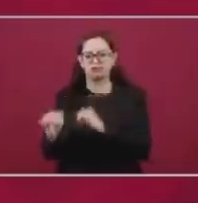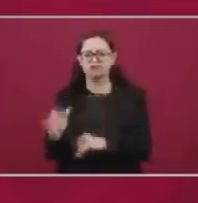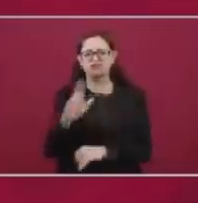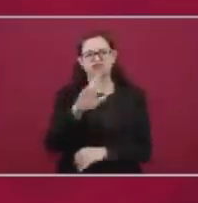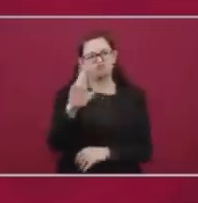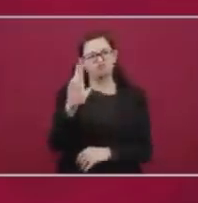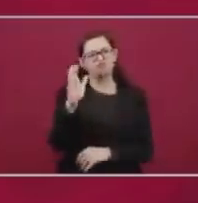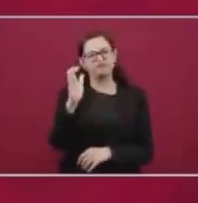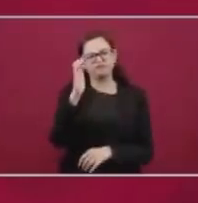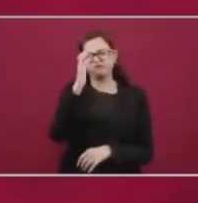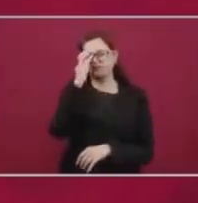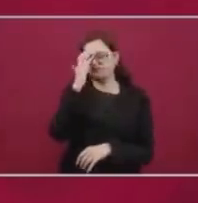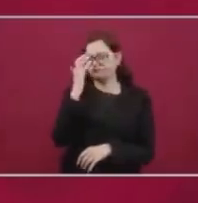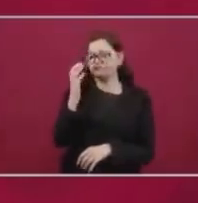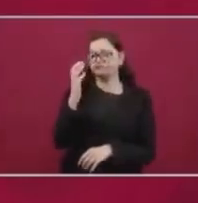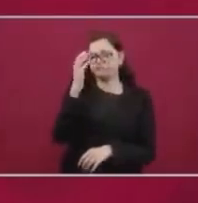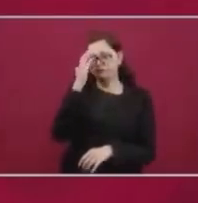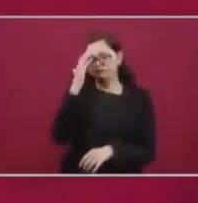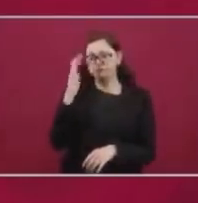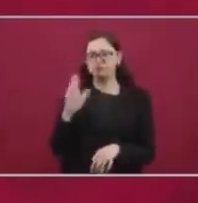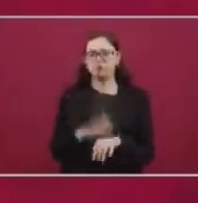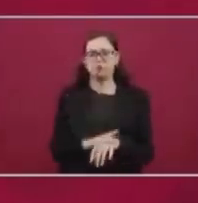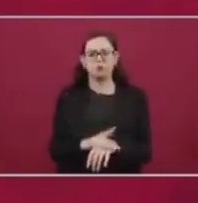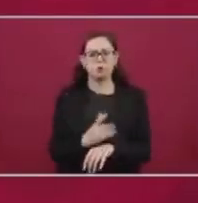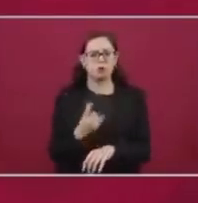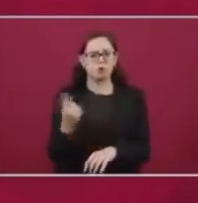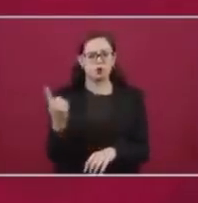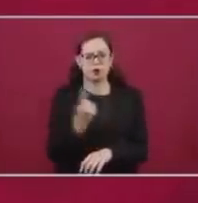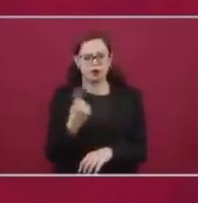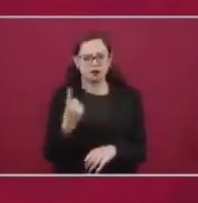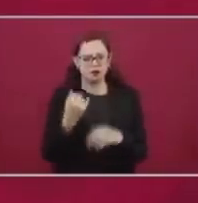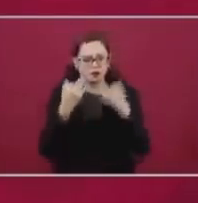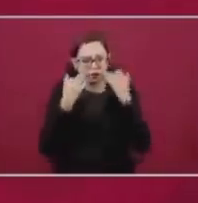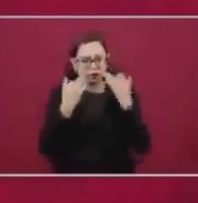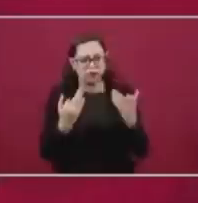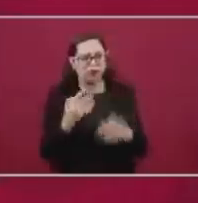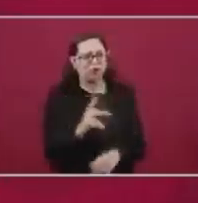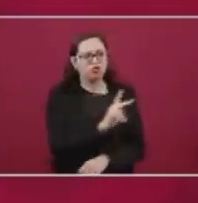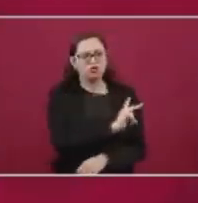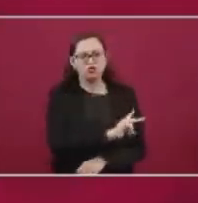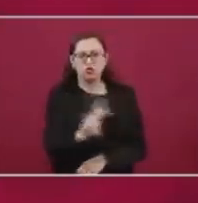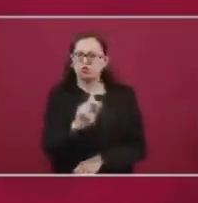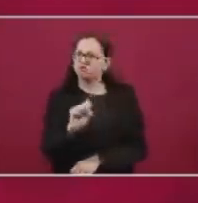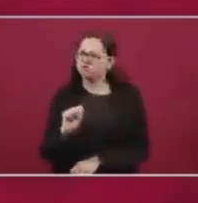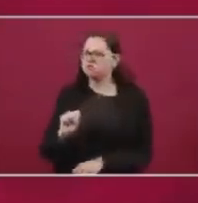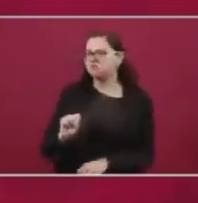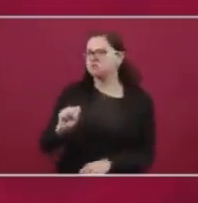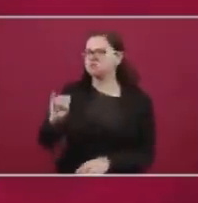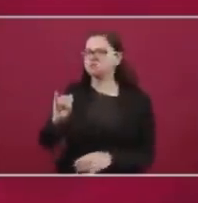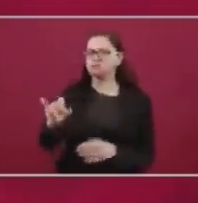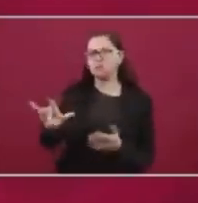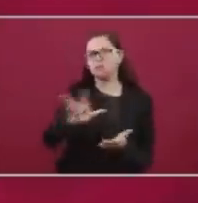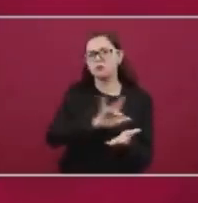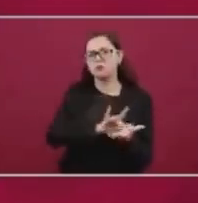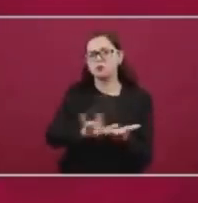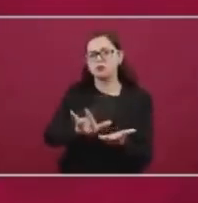porque fue un apoyo unánime,